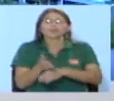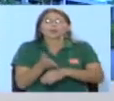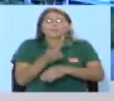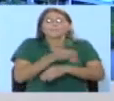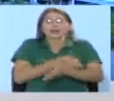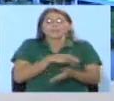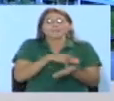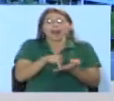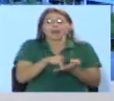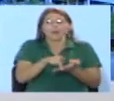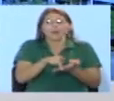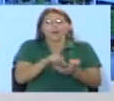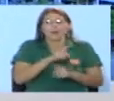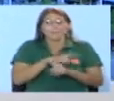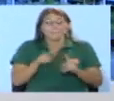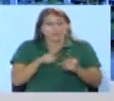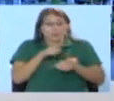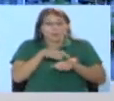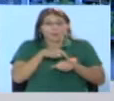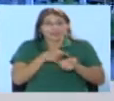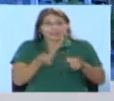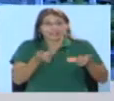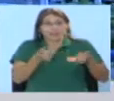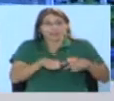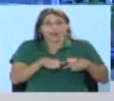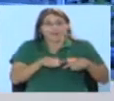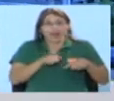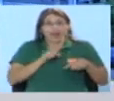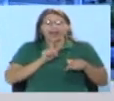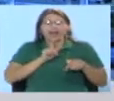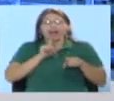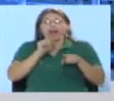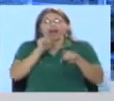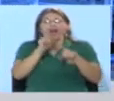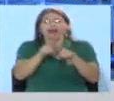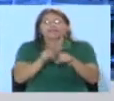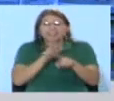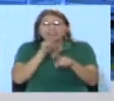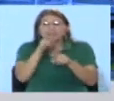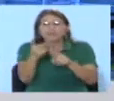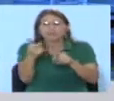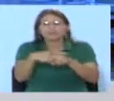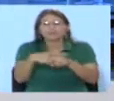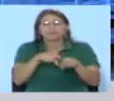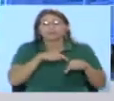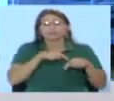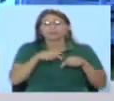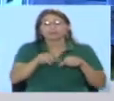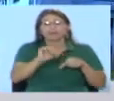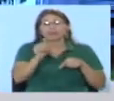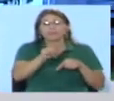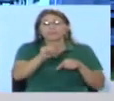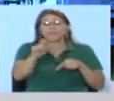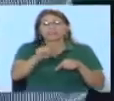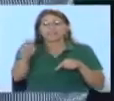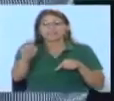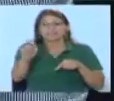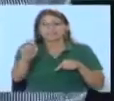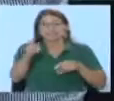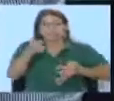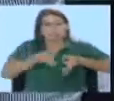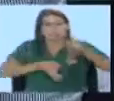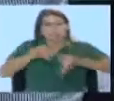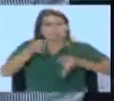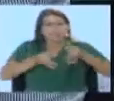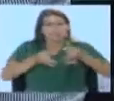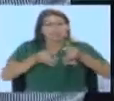que se aplica tardaron 10 meses los operadores en ponerlo en práctica. Y la justificación exactamente la misma. Las